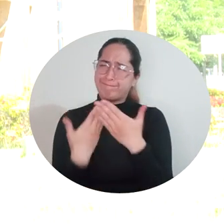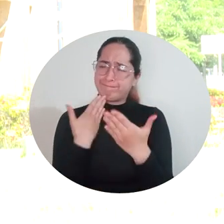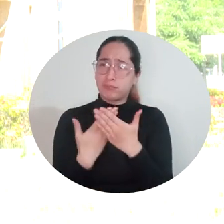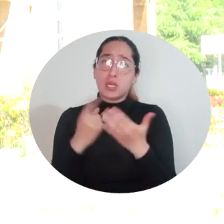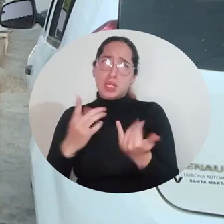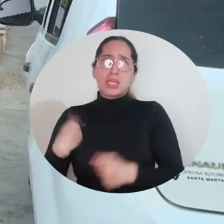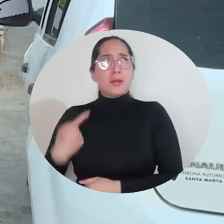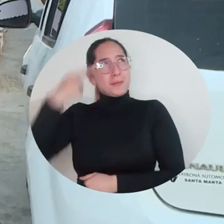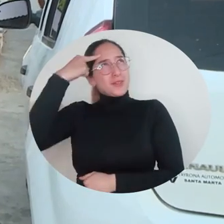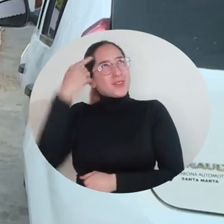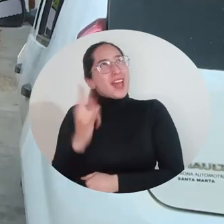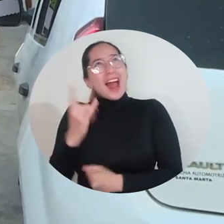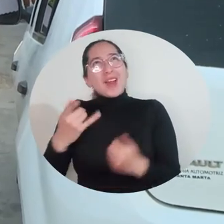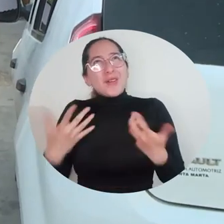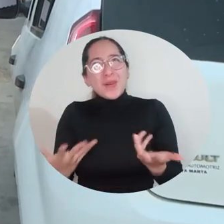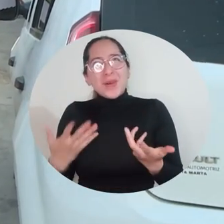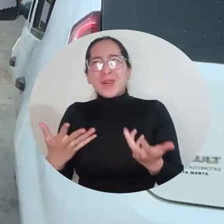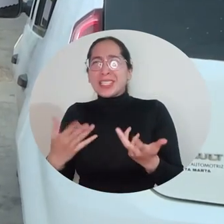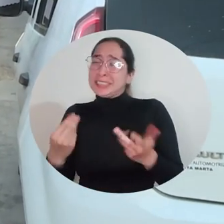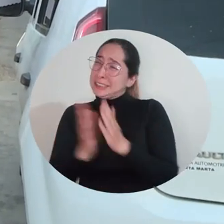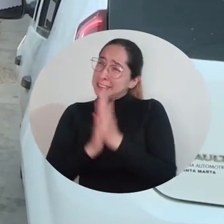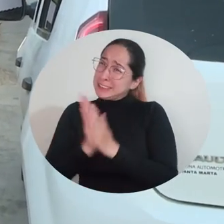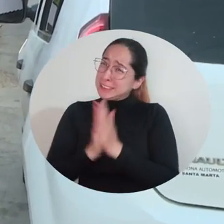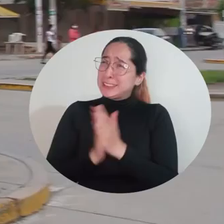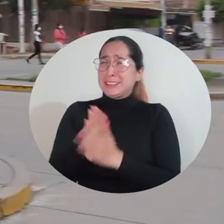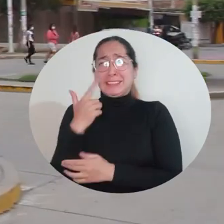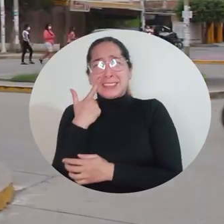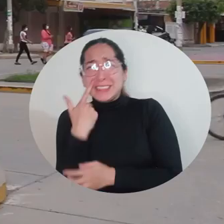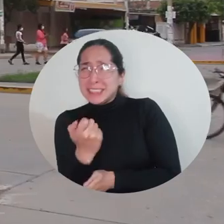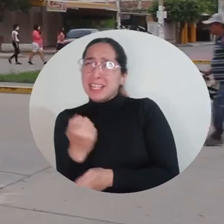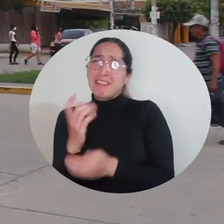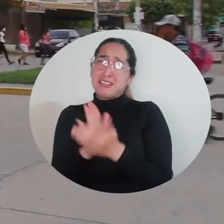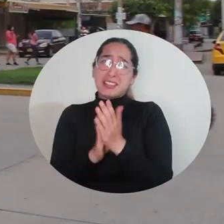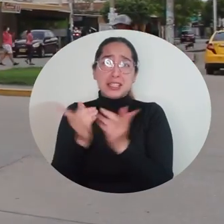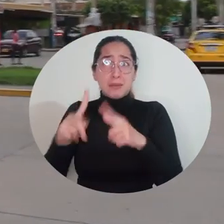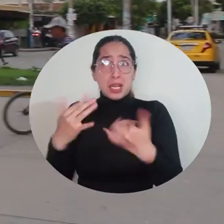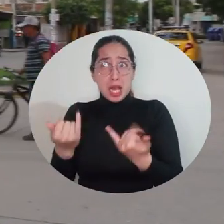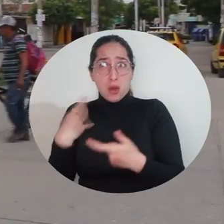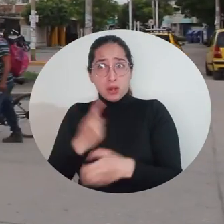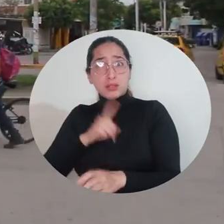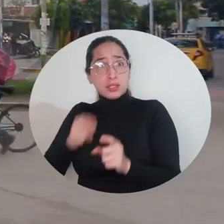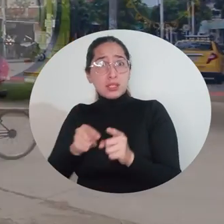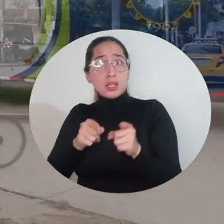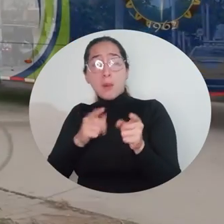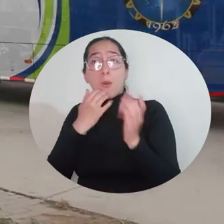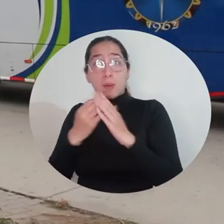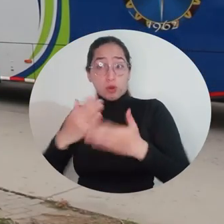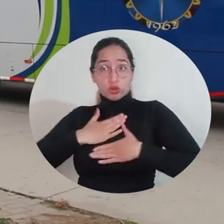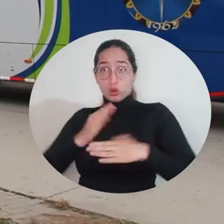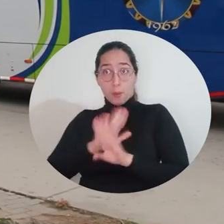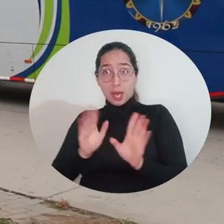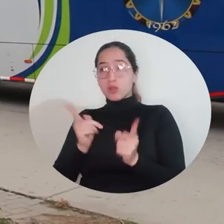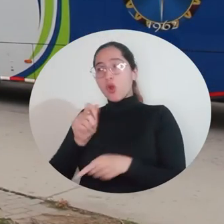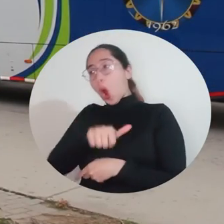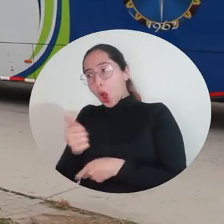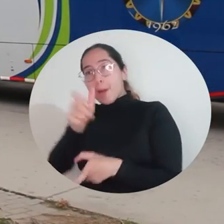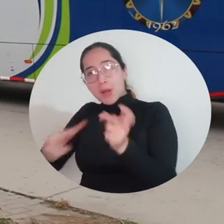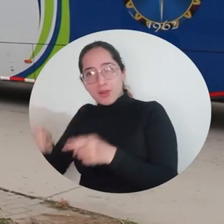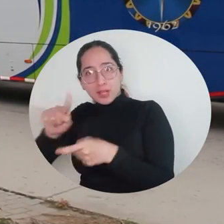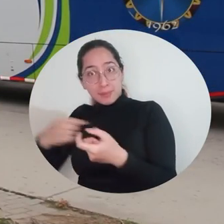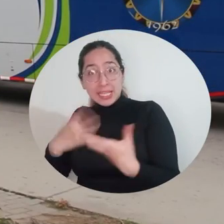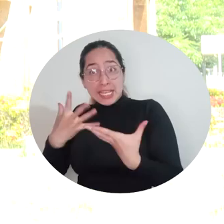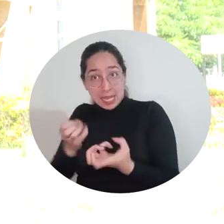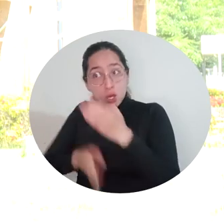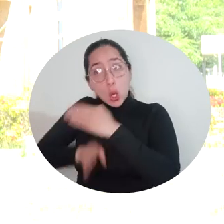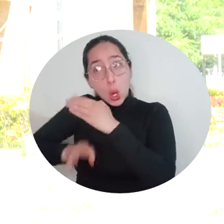que me parece una manera estupenda de darle una oportunidad a las personas que quieren seguir adelante